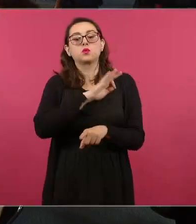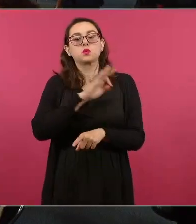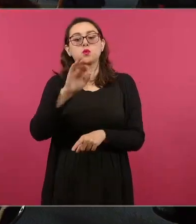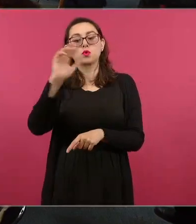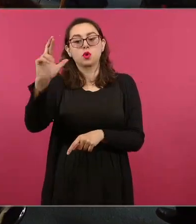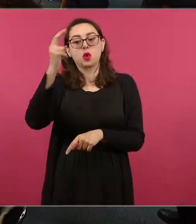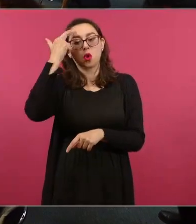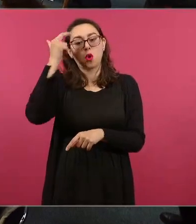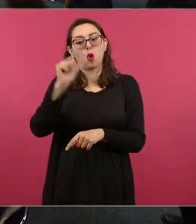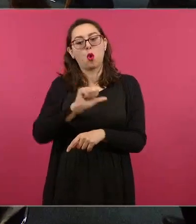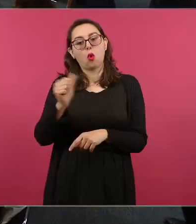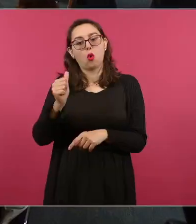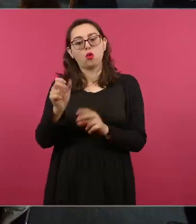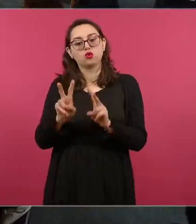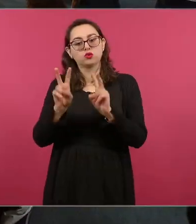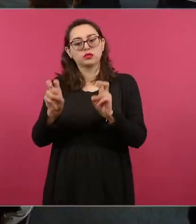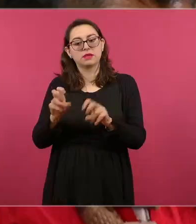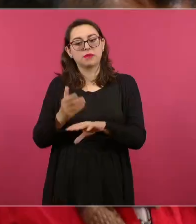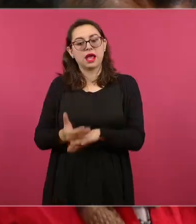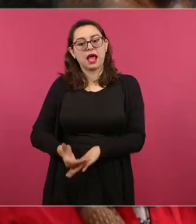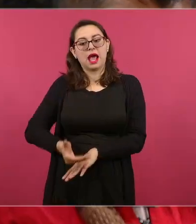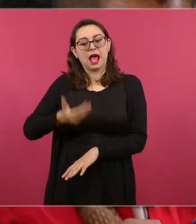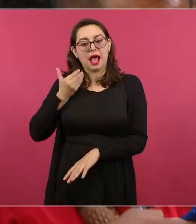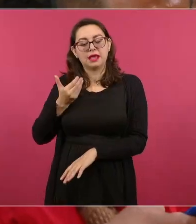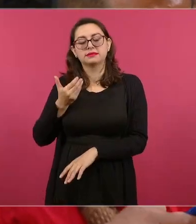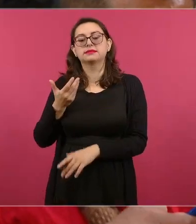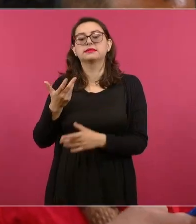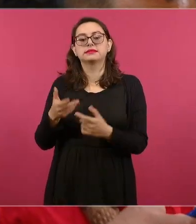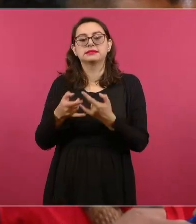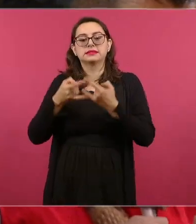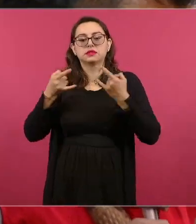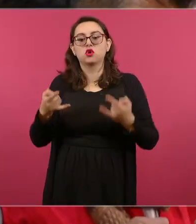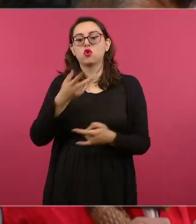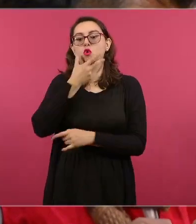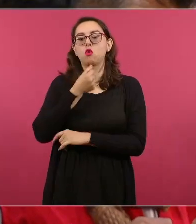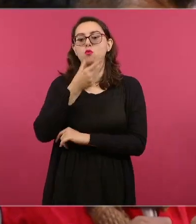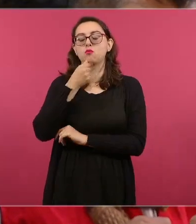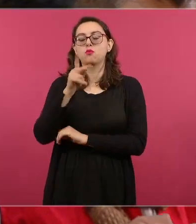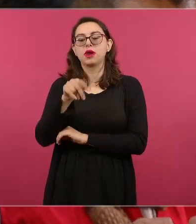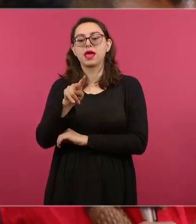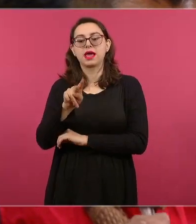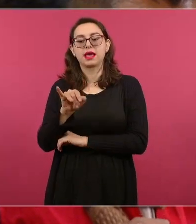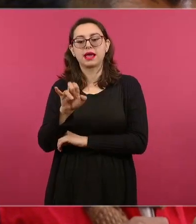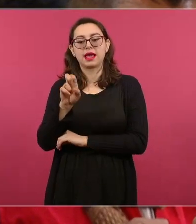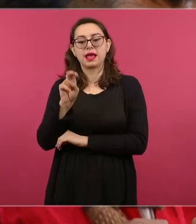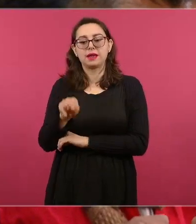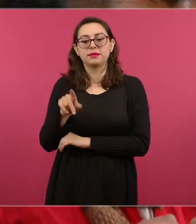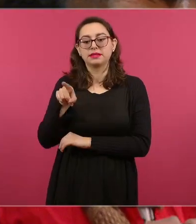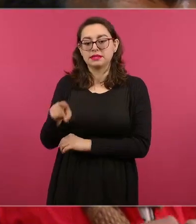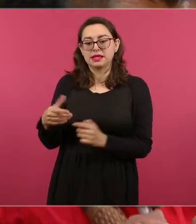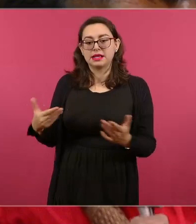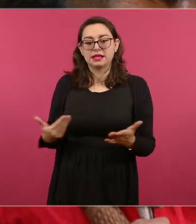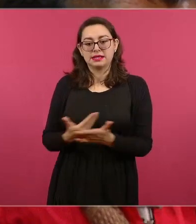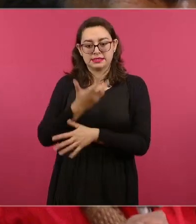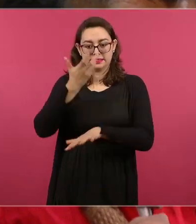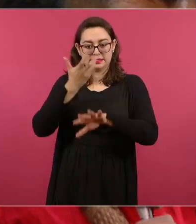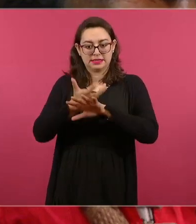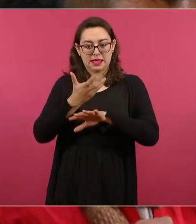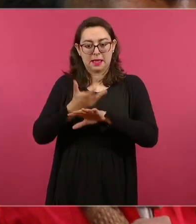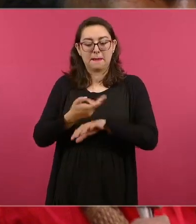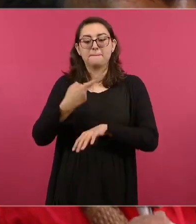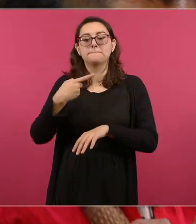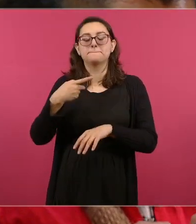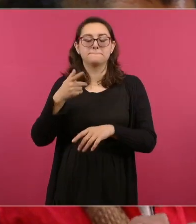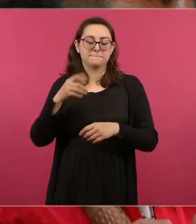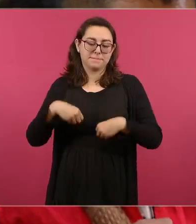el tema que traje aquí a esta mañanera del joven Kevin Cabrera de la Cruz, ciudadano norteamericano domiciliado en El